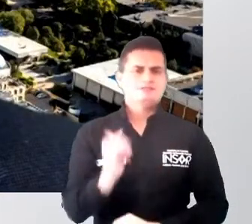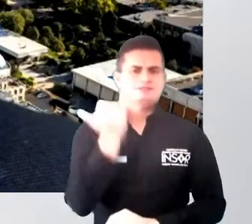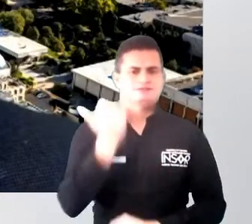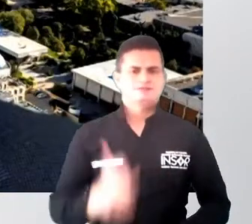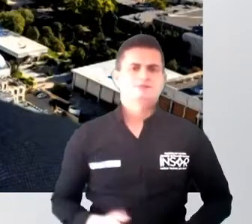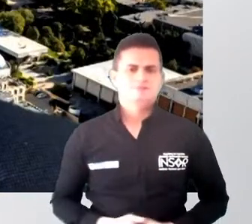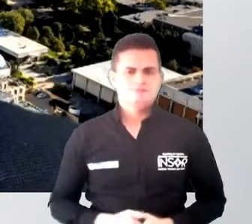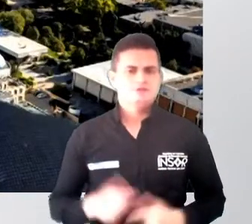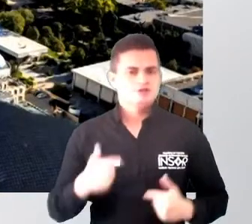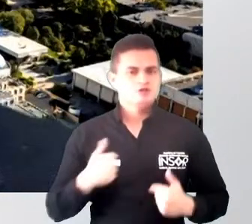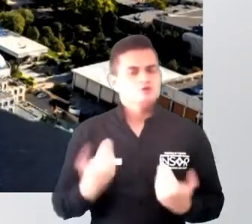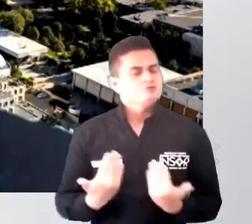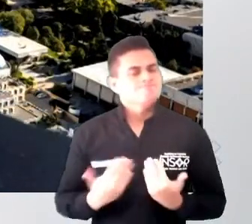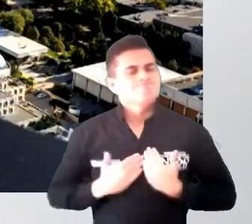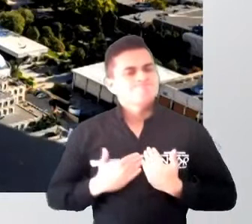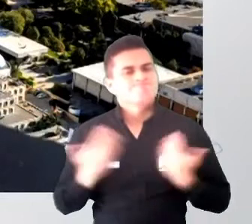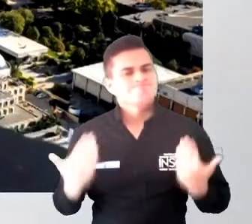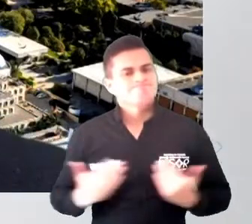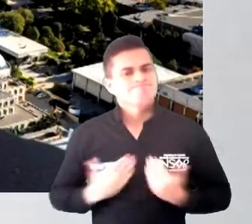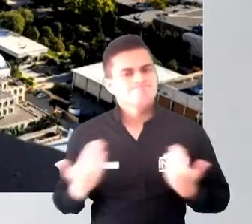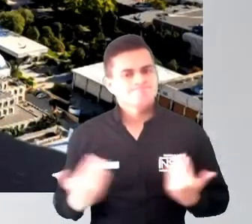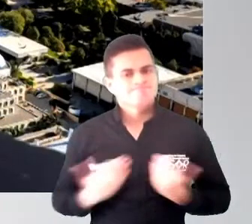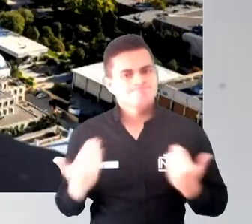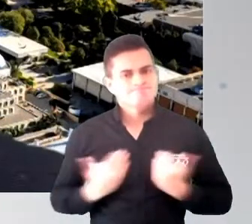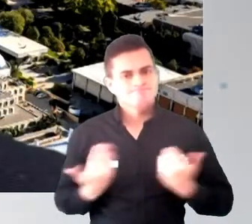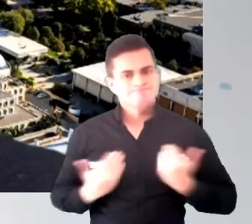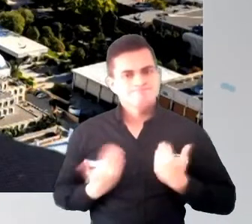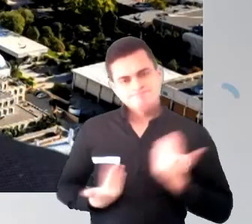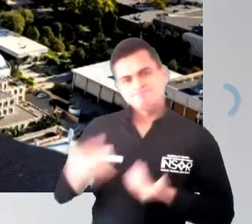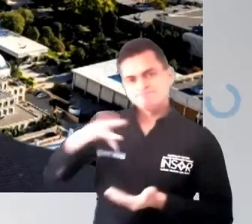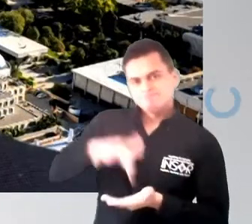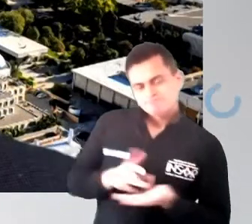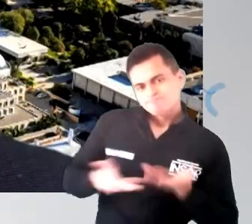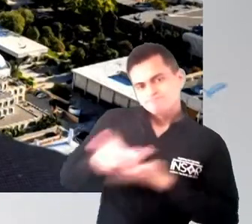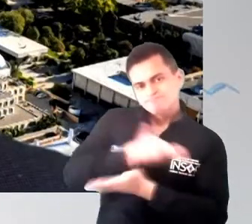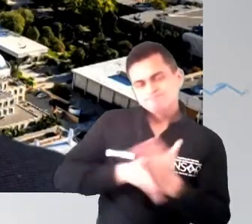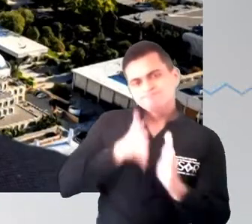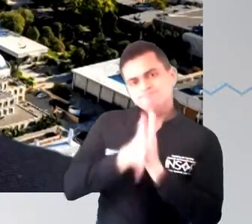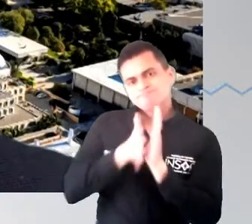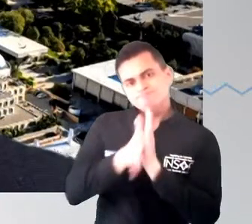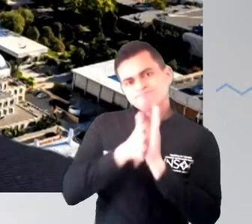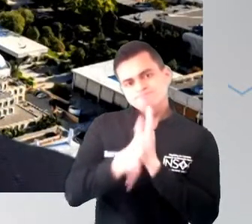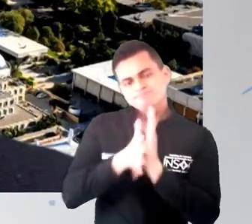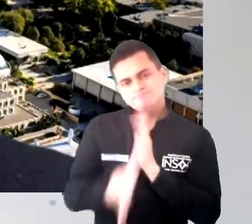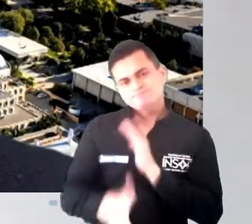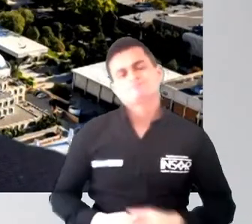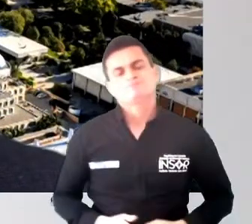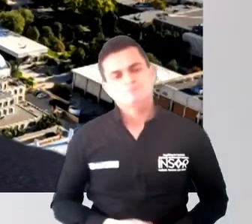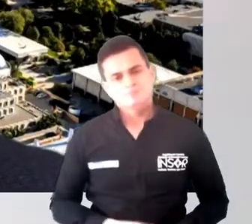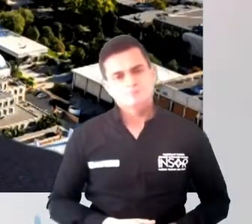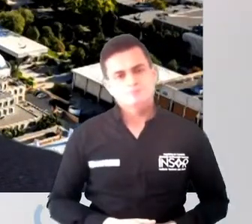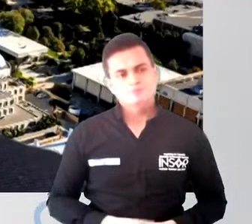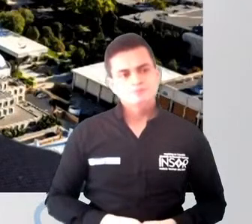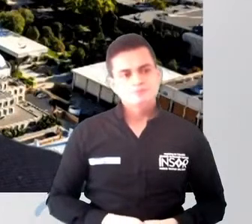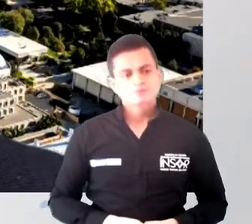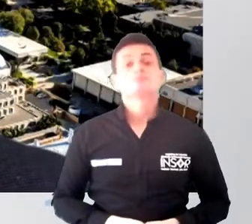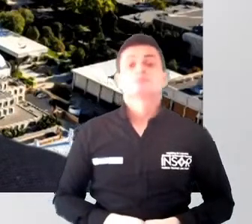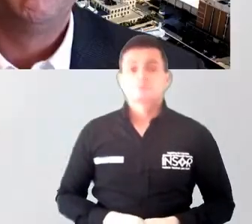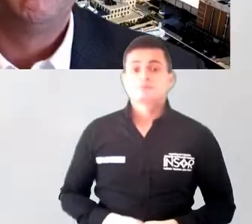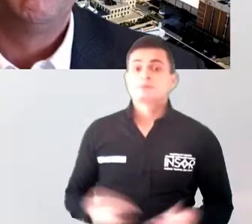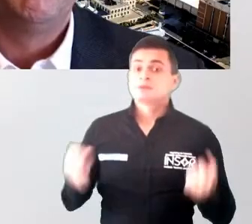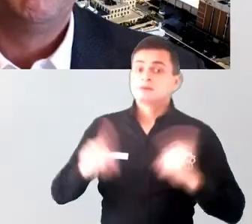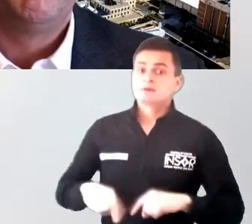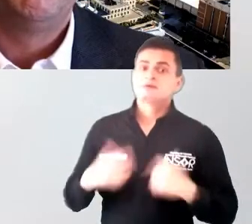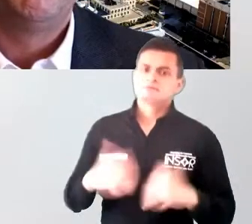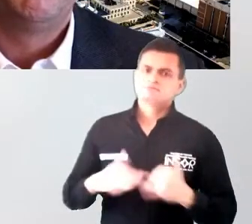me alegra mucho poder haber hecho parte de esto, una pequeña parte. Yo quiero darle un aplauso en